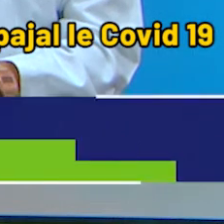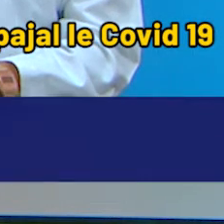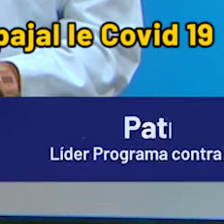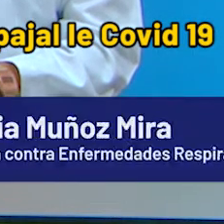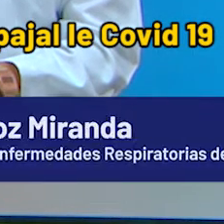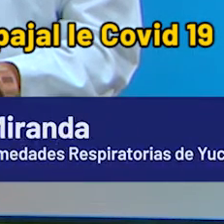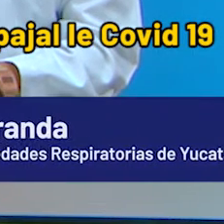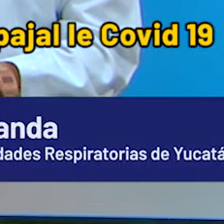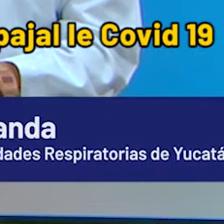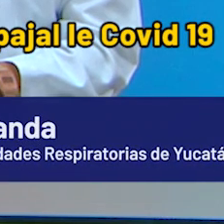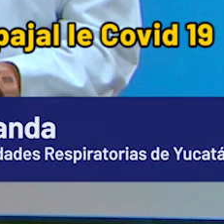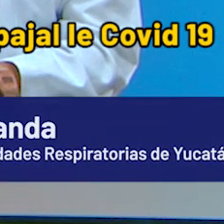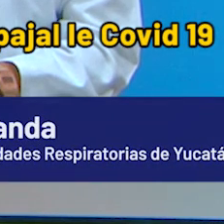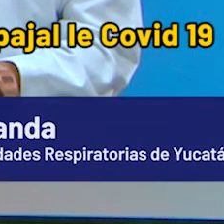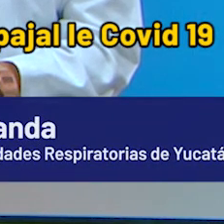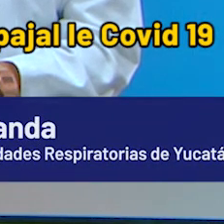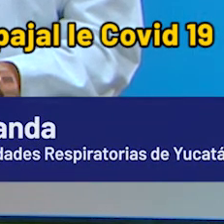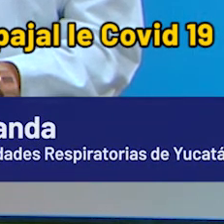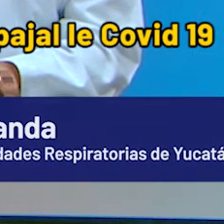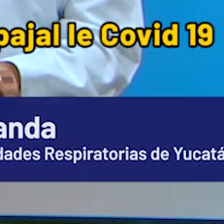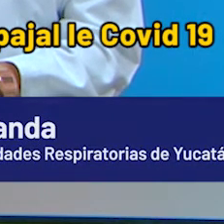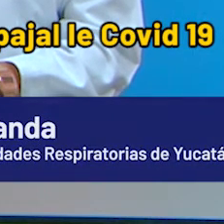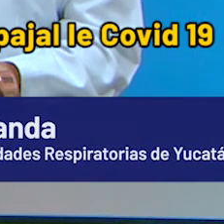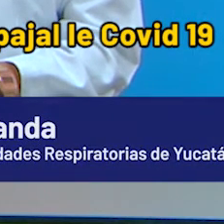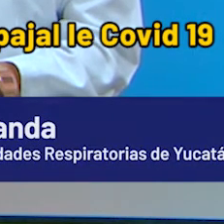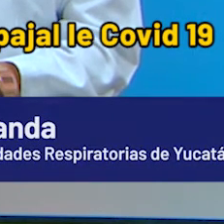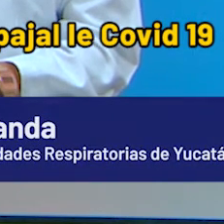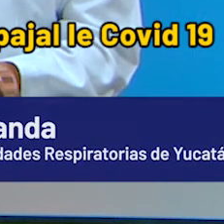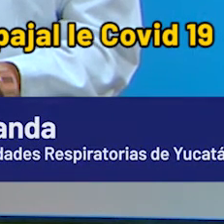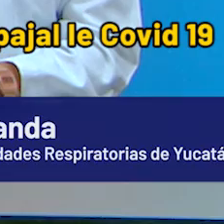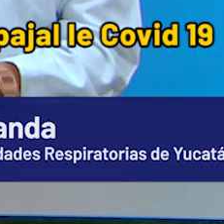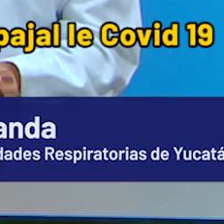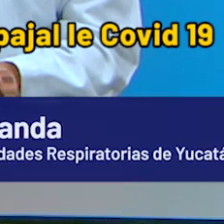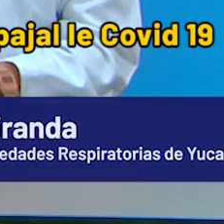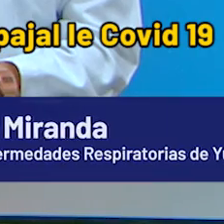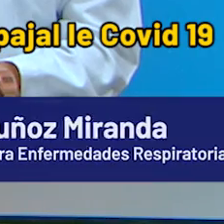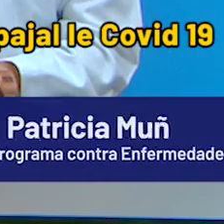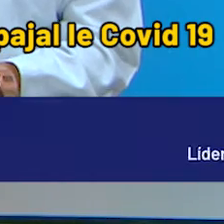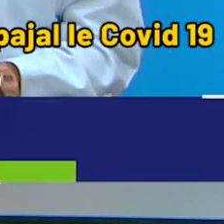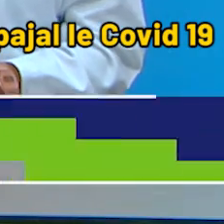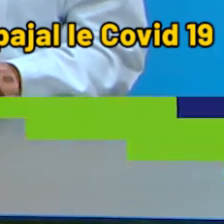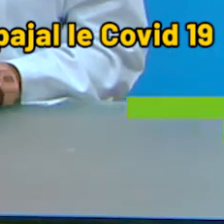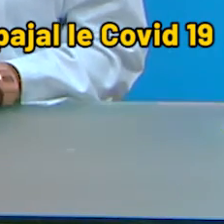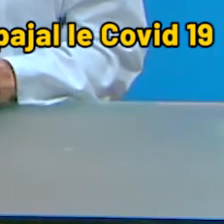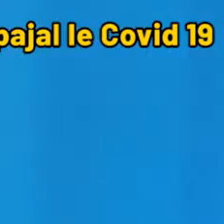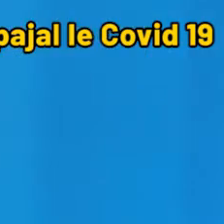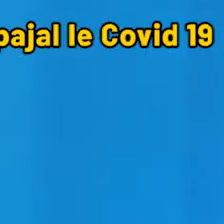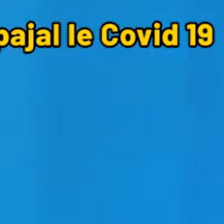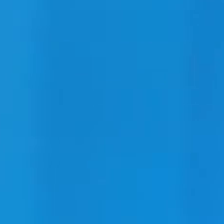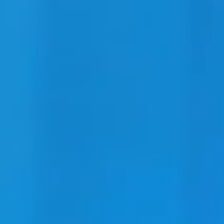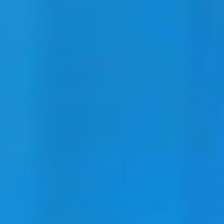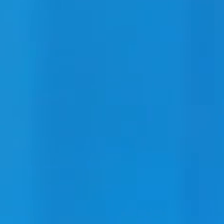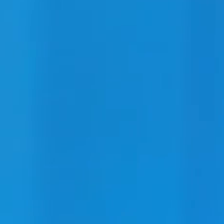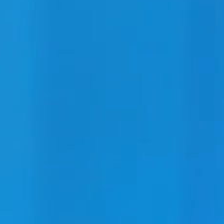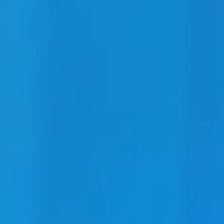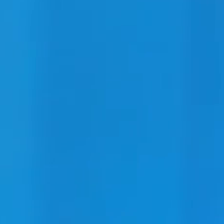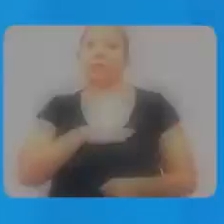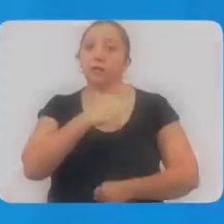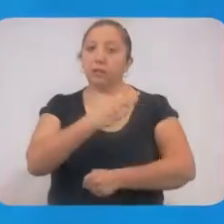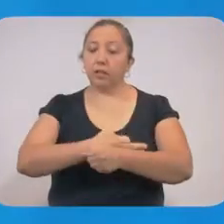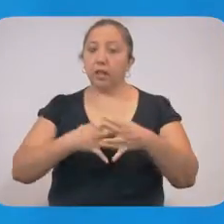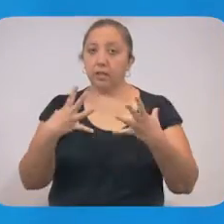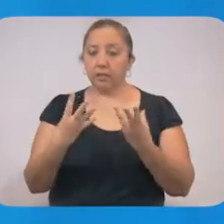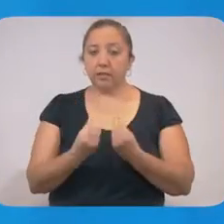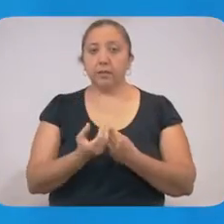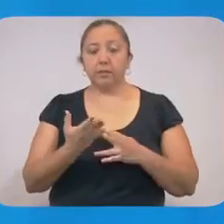Hola, buenas tardes. Nos disponemos a dar el parte diario relacionado con el COVID-19 en nuestro estado. Adelante, doctora. Gracias, doctor. Buenas tardes.